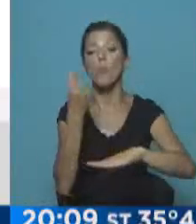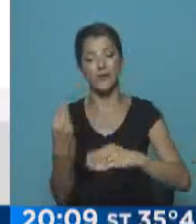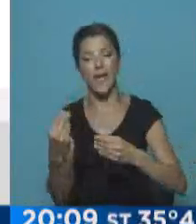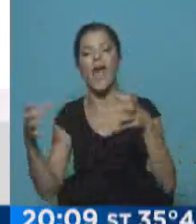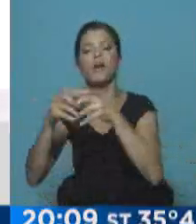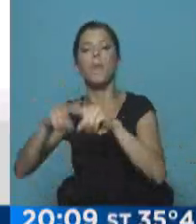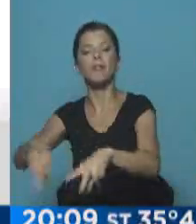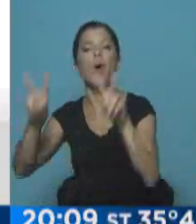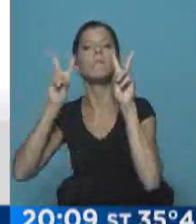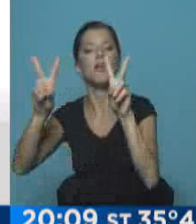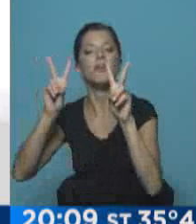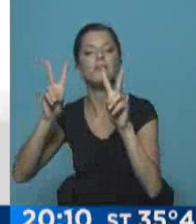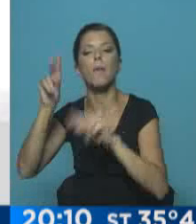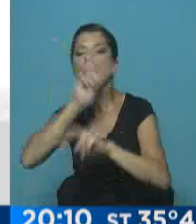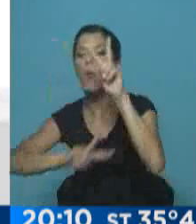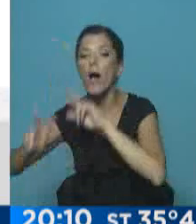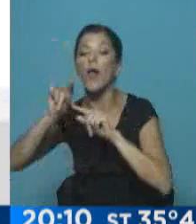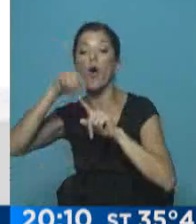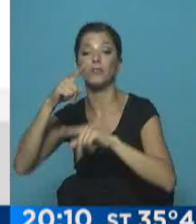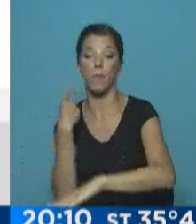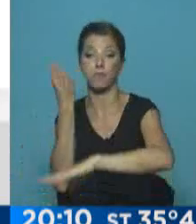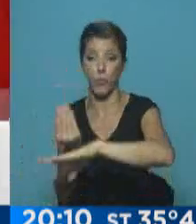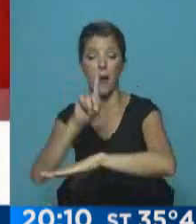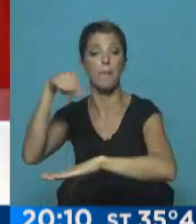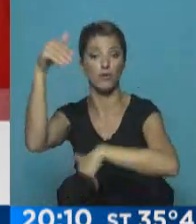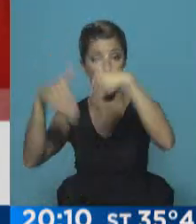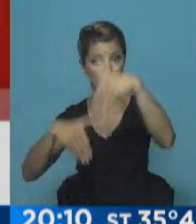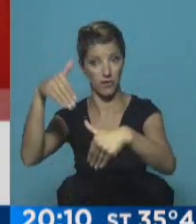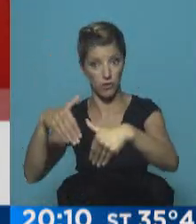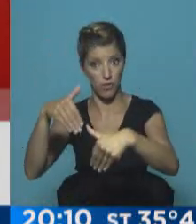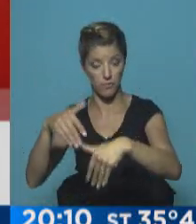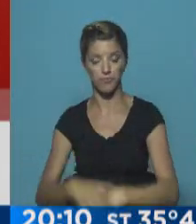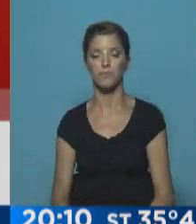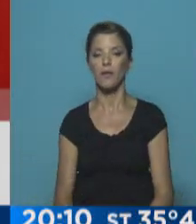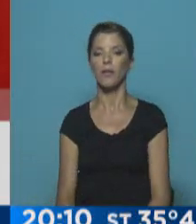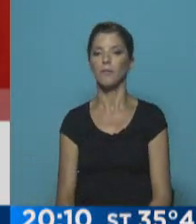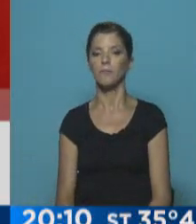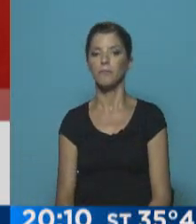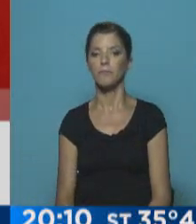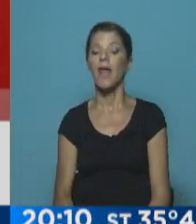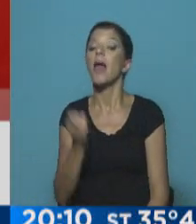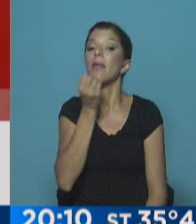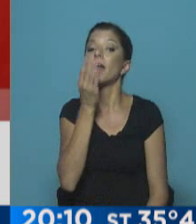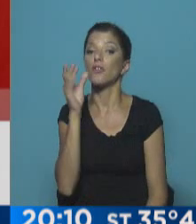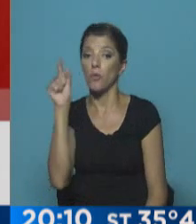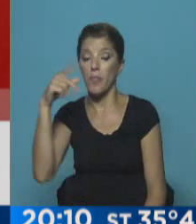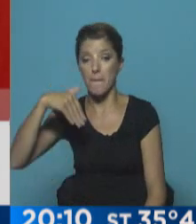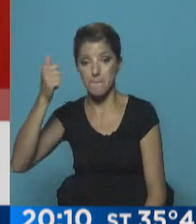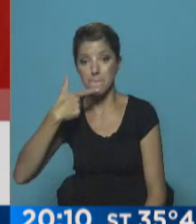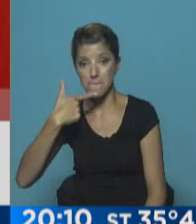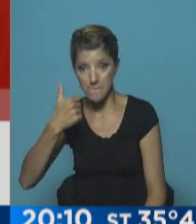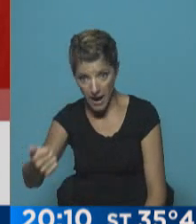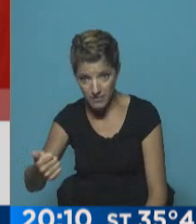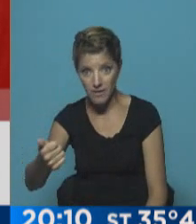construira de Cara a la próxima disputa electoral las declaraciones del diputado del frente renovador están